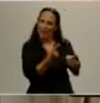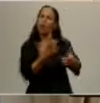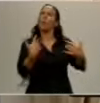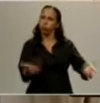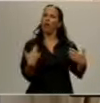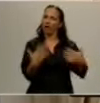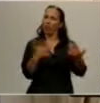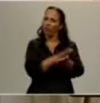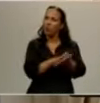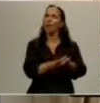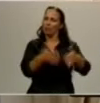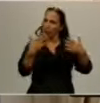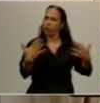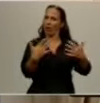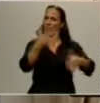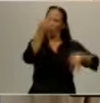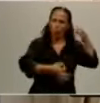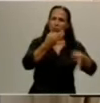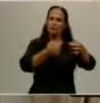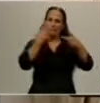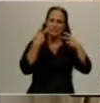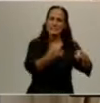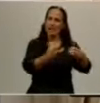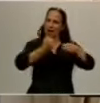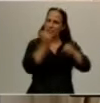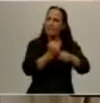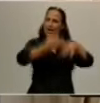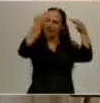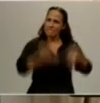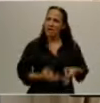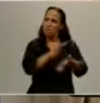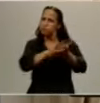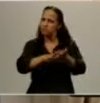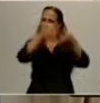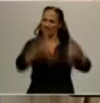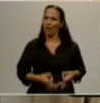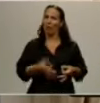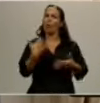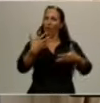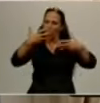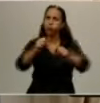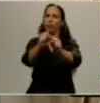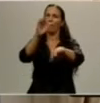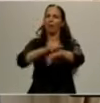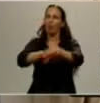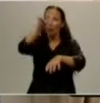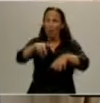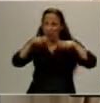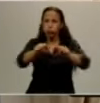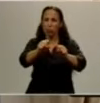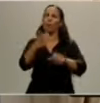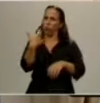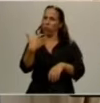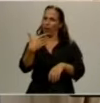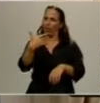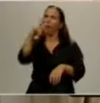es posible cuando se pone la justicia a investigar en serio, encontrar a los responsables y encontrar a